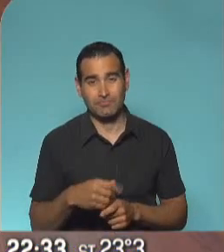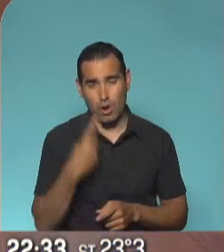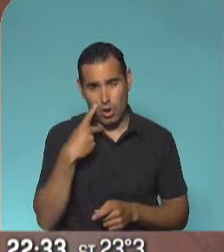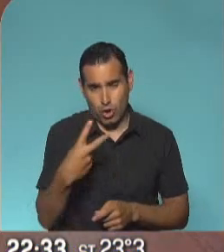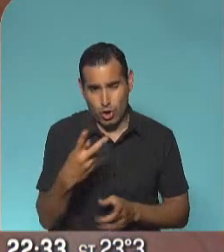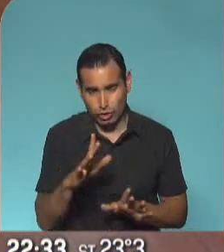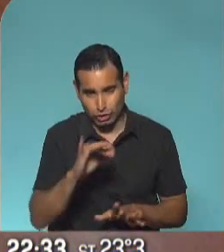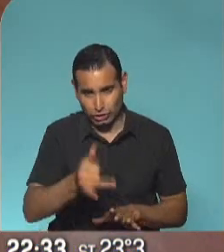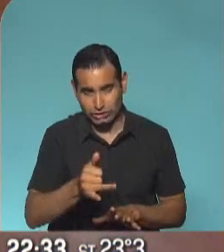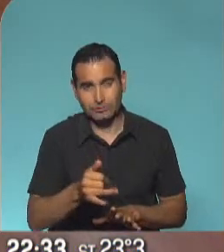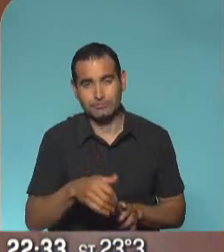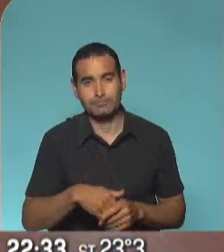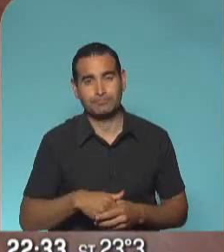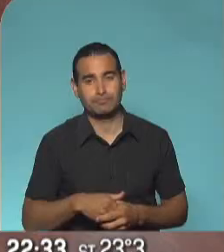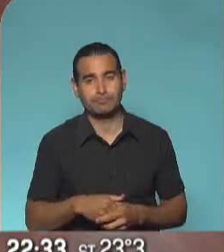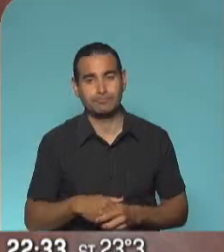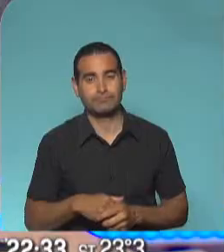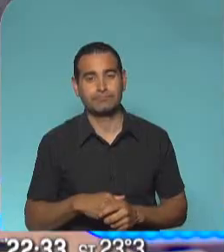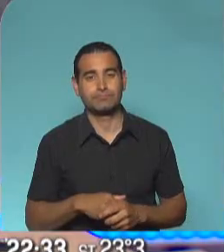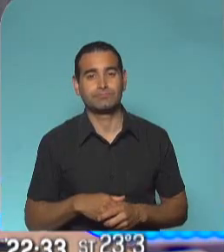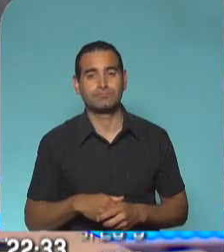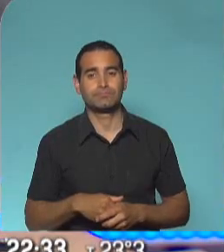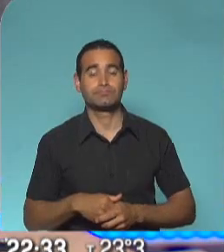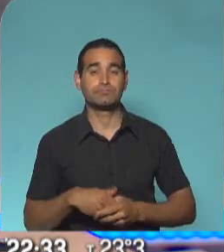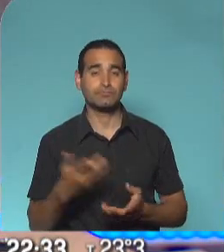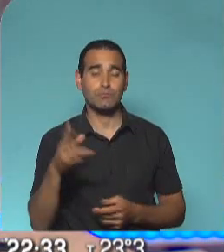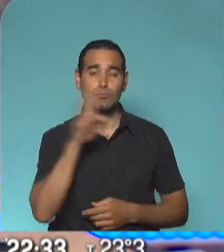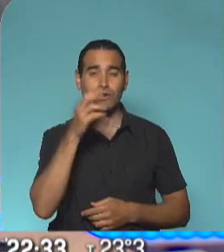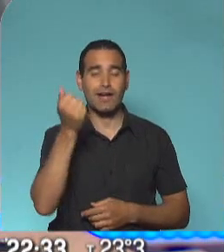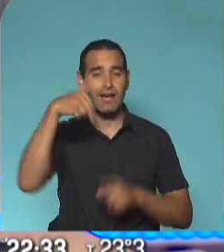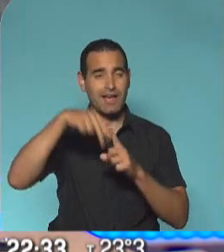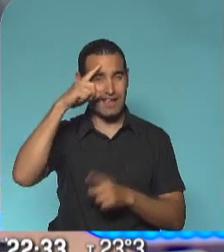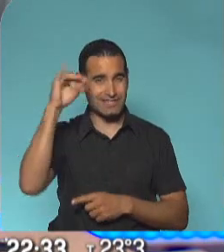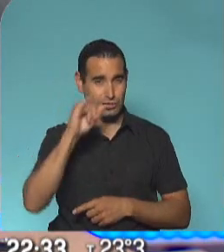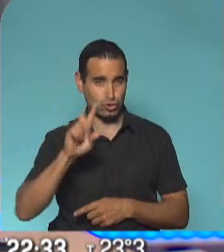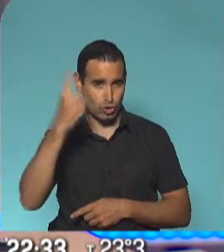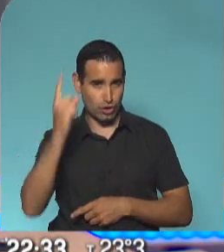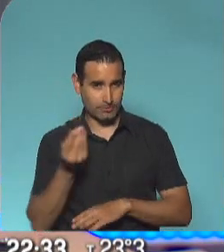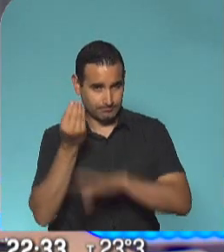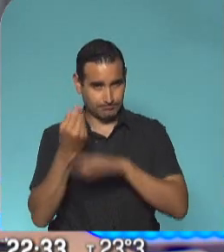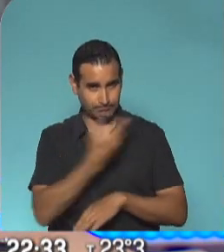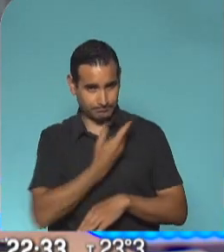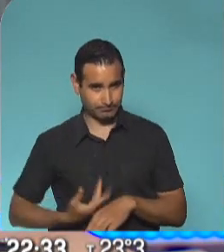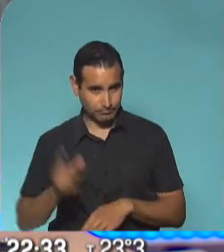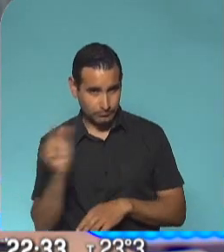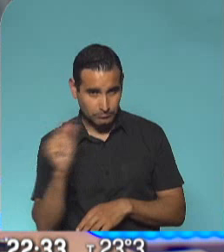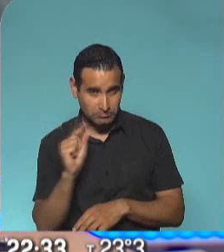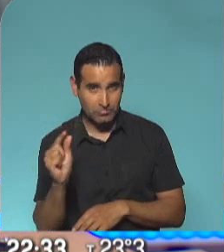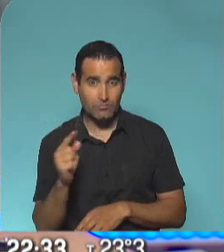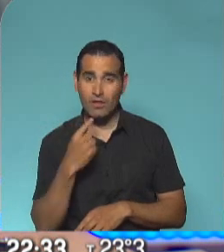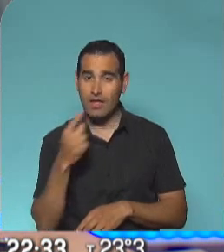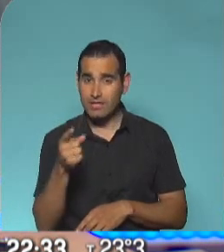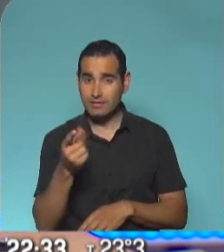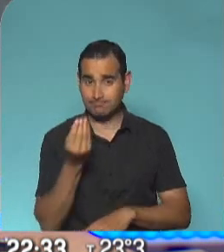las calles se calman, ¿no? Por lo pronto, Jeanine Áñez, la autoproclamada presidenta provisional, no será de